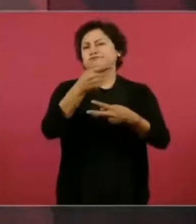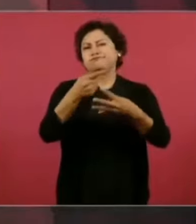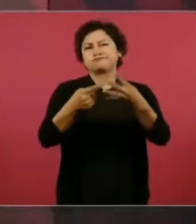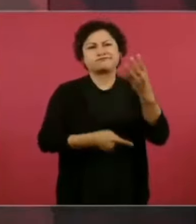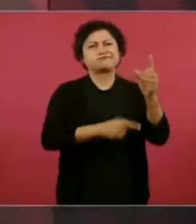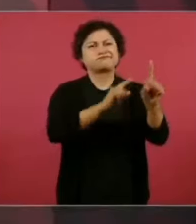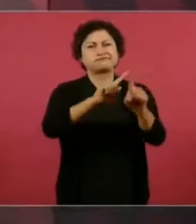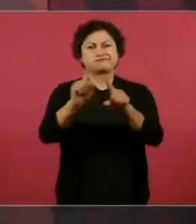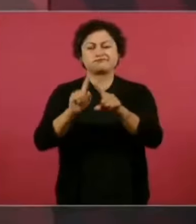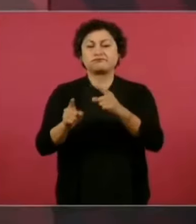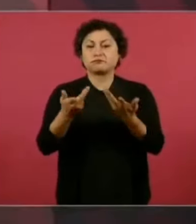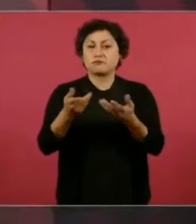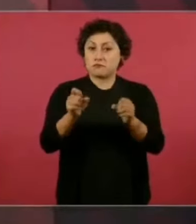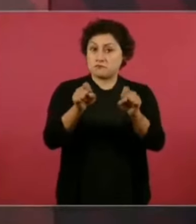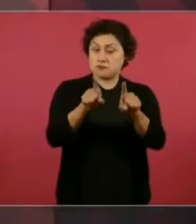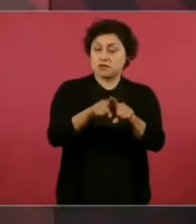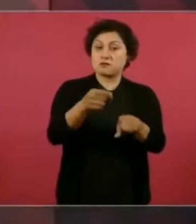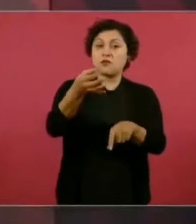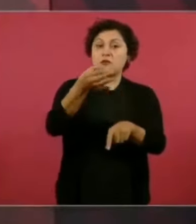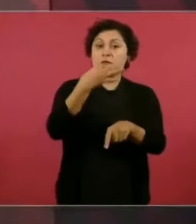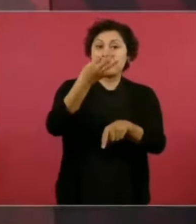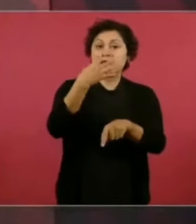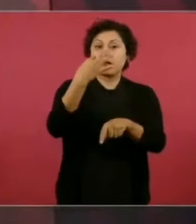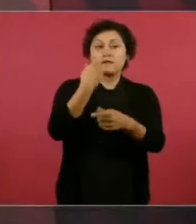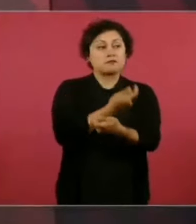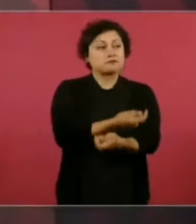el abasto de medicamentos,